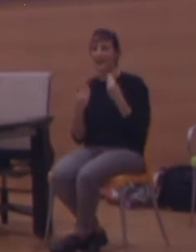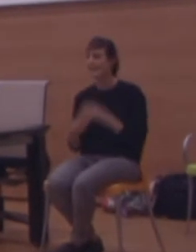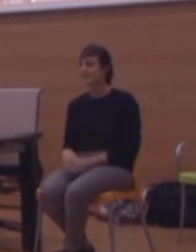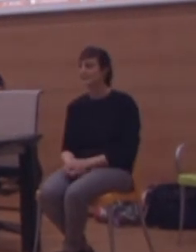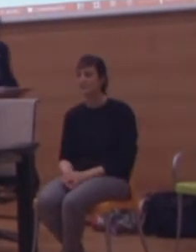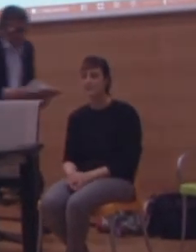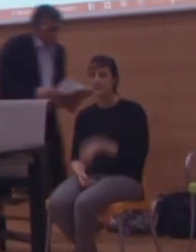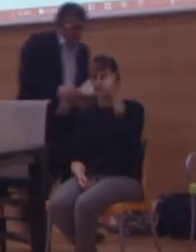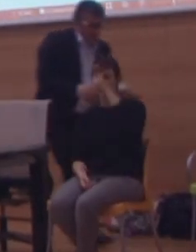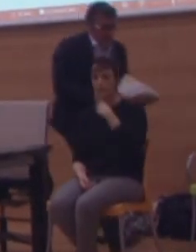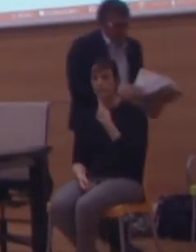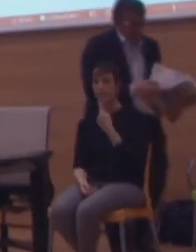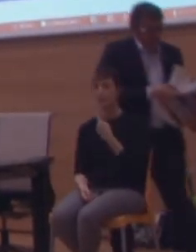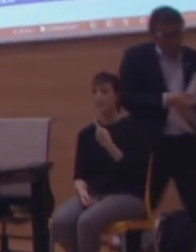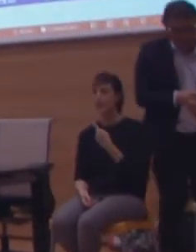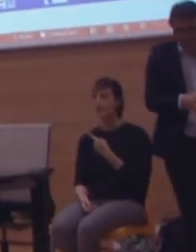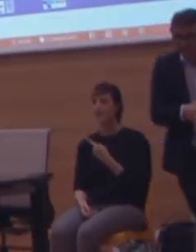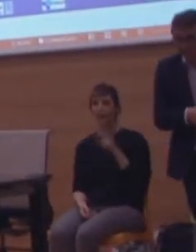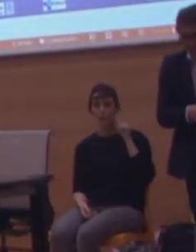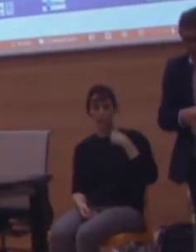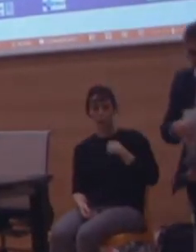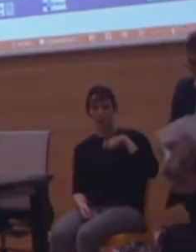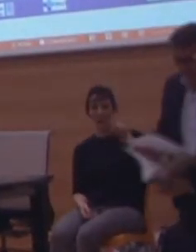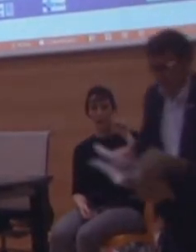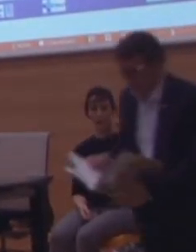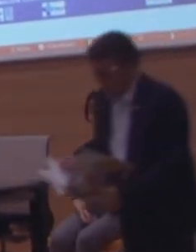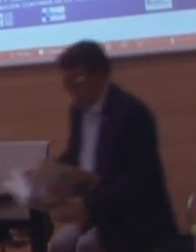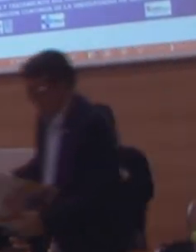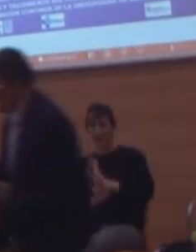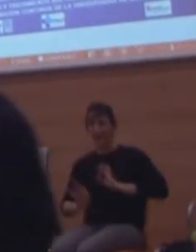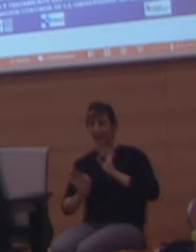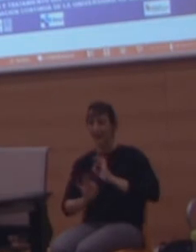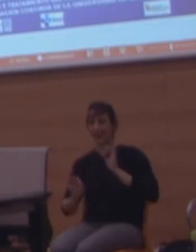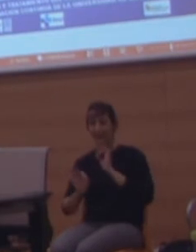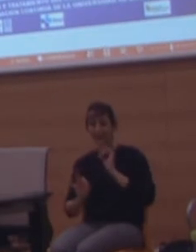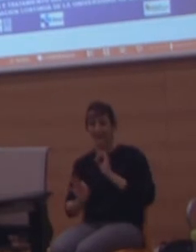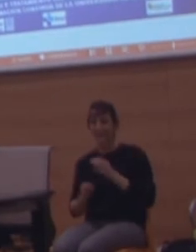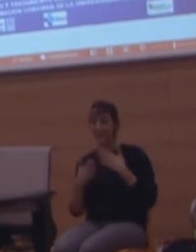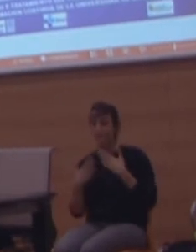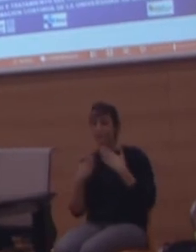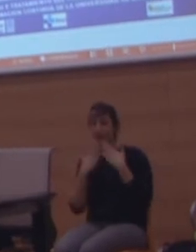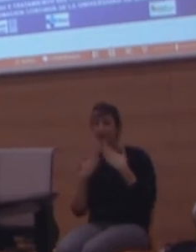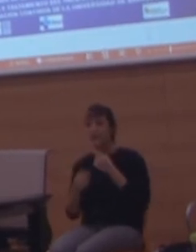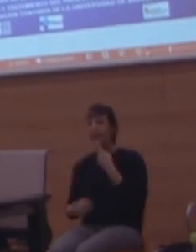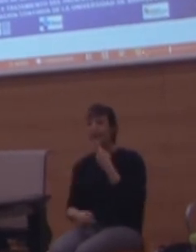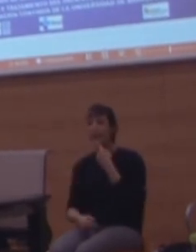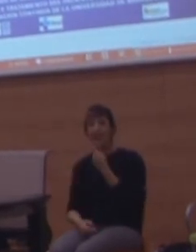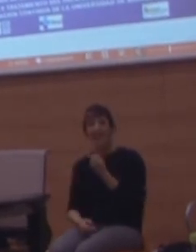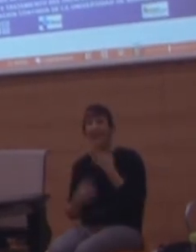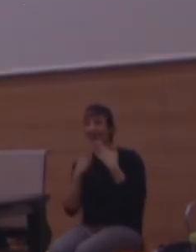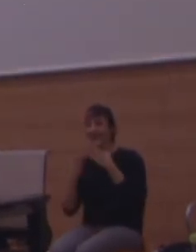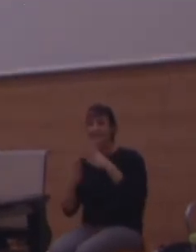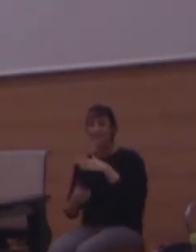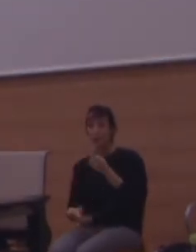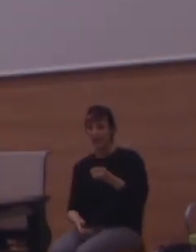días. De maestro nada, currante de a bordo. Quiero dar las gracias por acordaros de mí